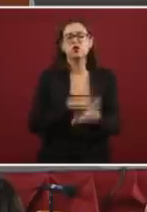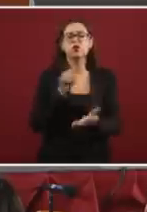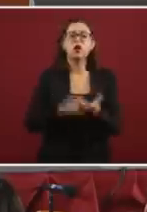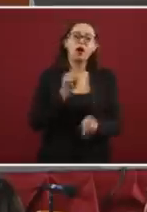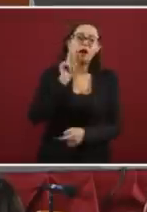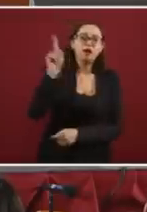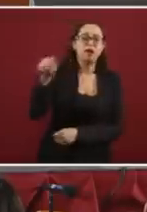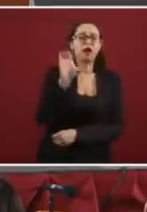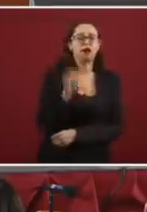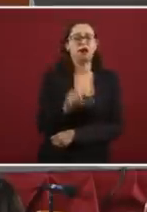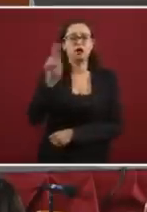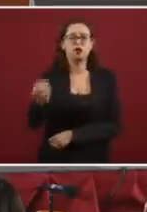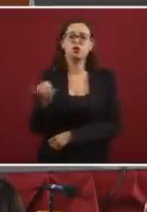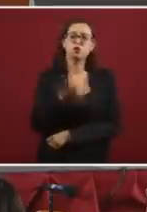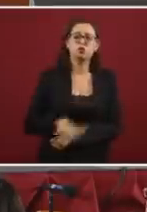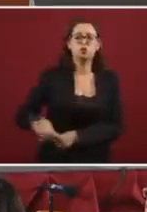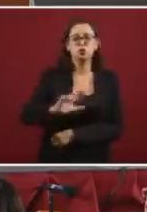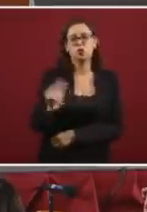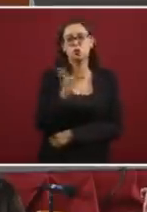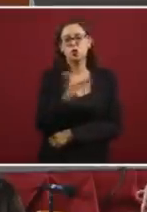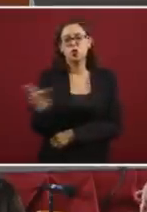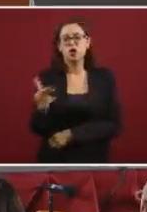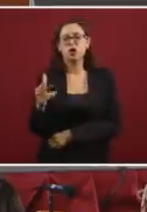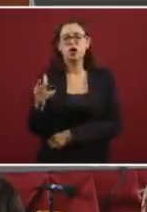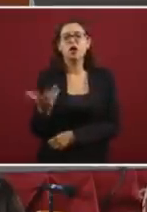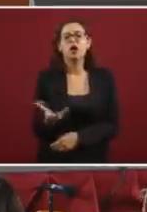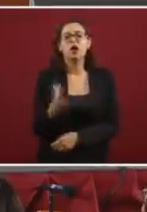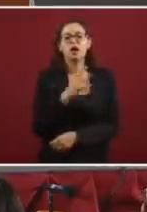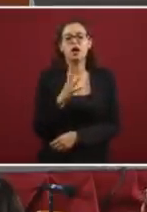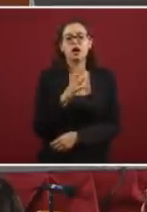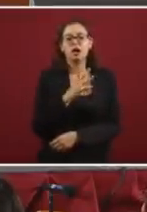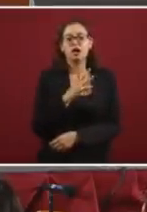es un proyecto de tres mil llaves